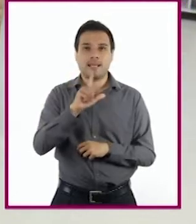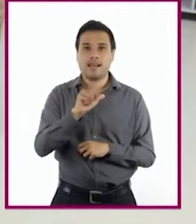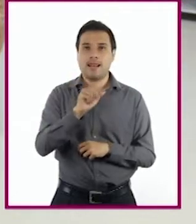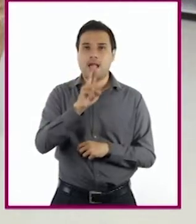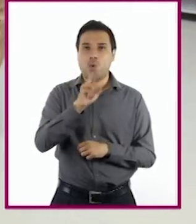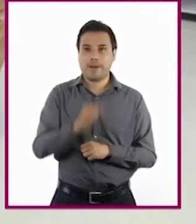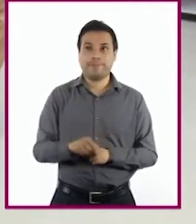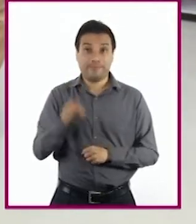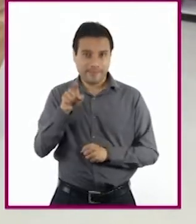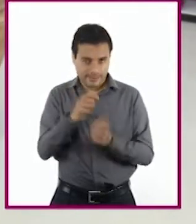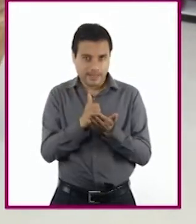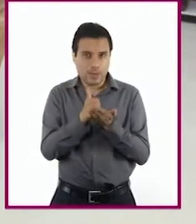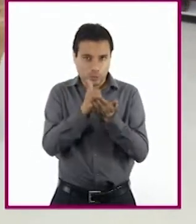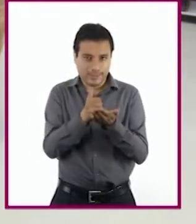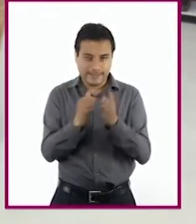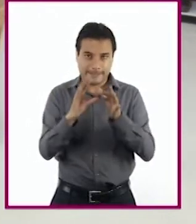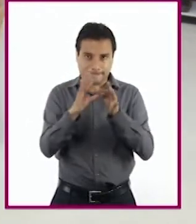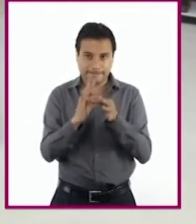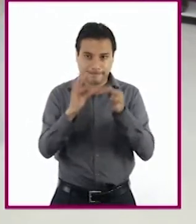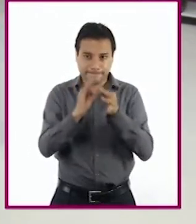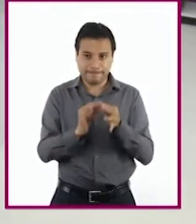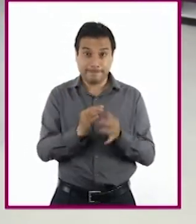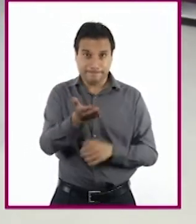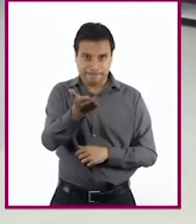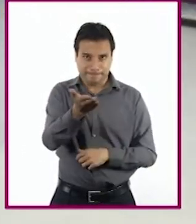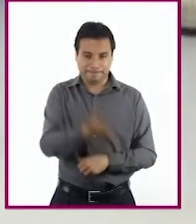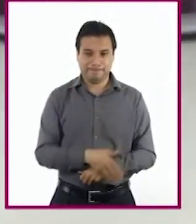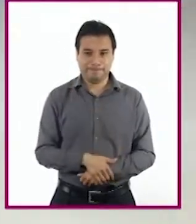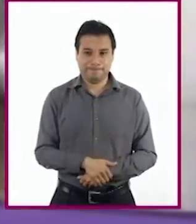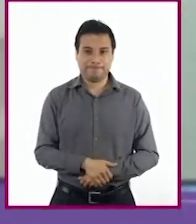Argáez nos ayudará con este tema. Adelante.